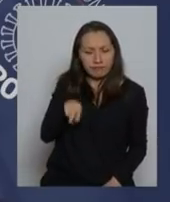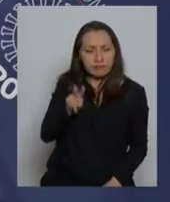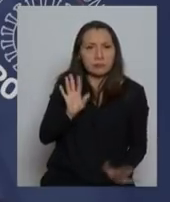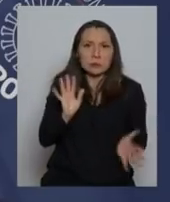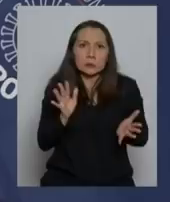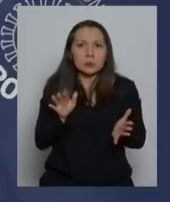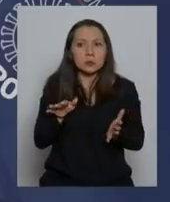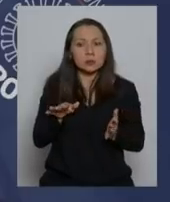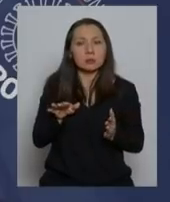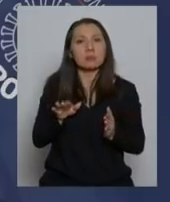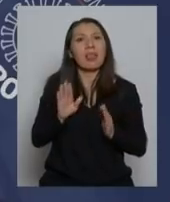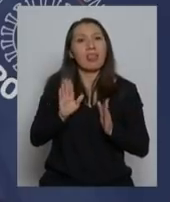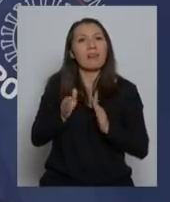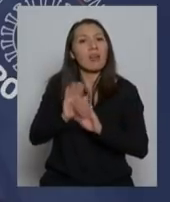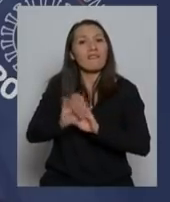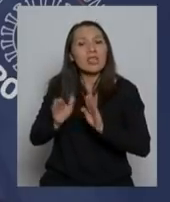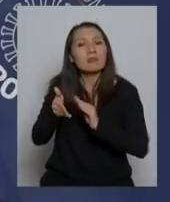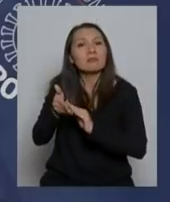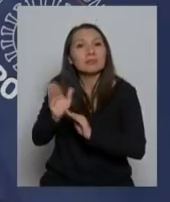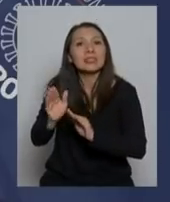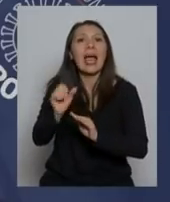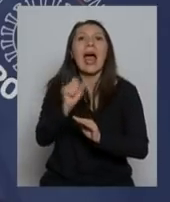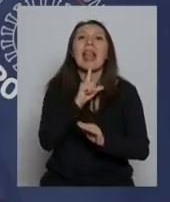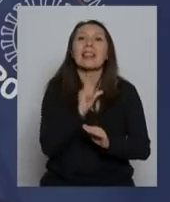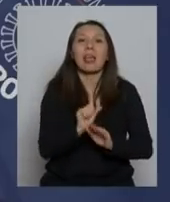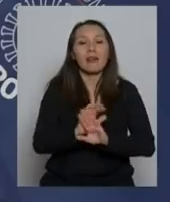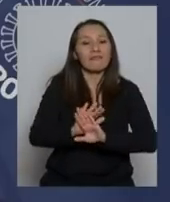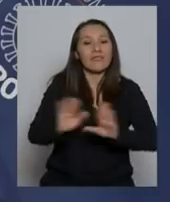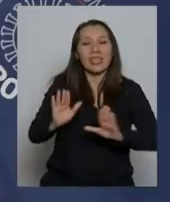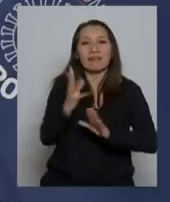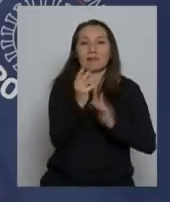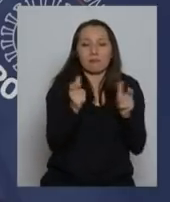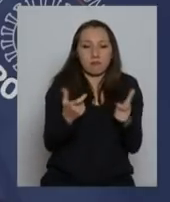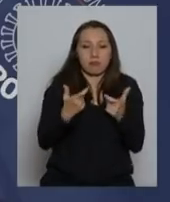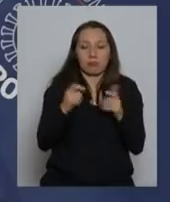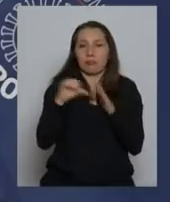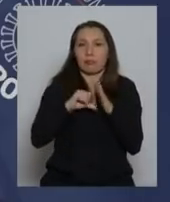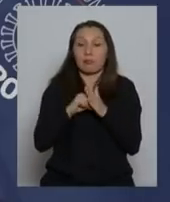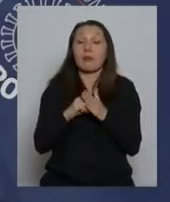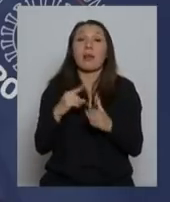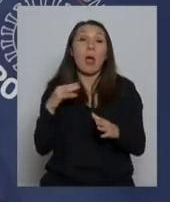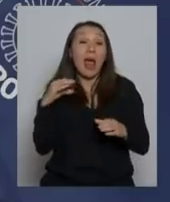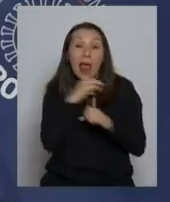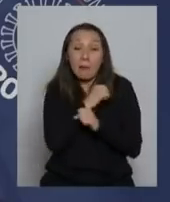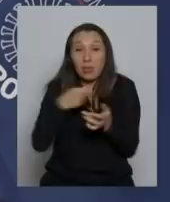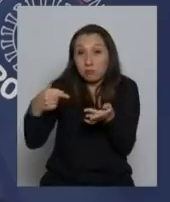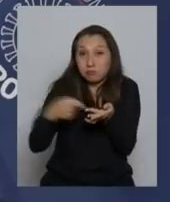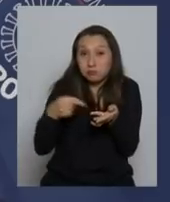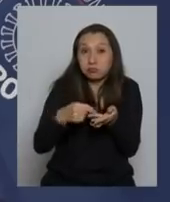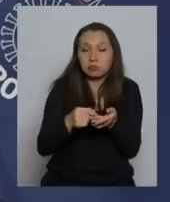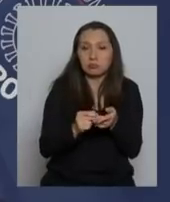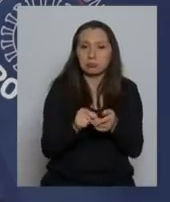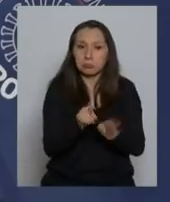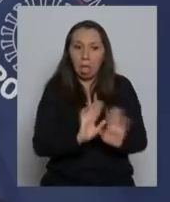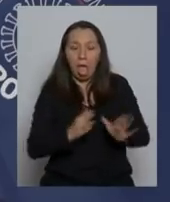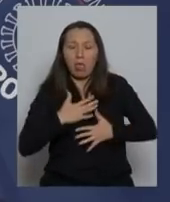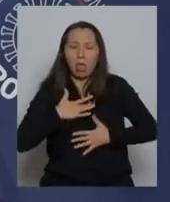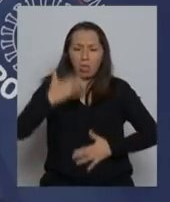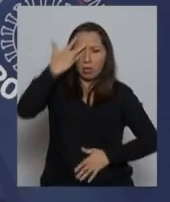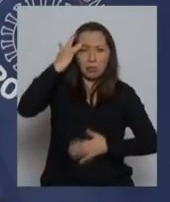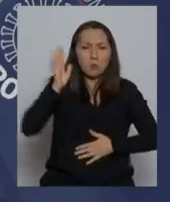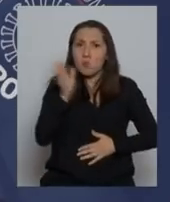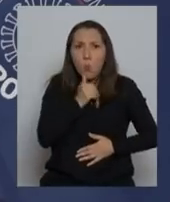interesa dar de alta a esa familia. Vale decir, a través del test rápido hemos identificado que incluso aquellos que no tuvieron